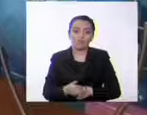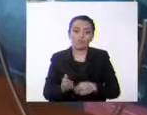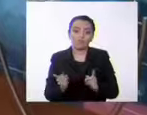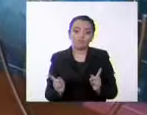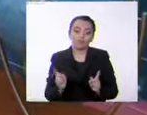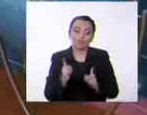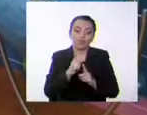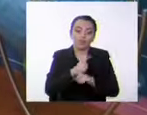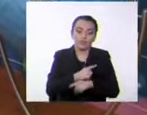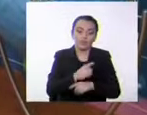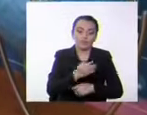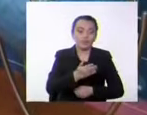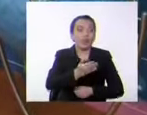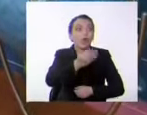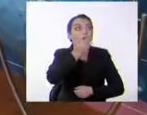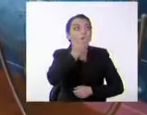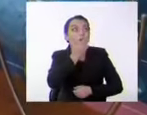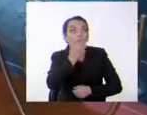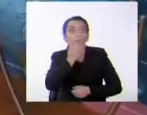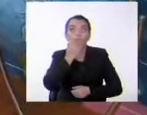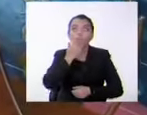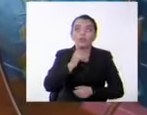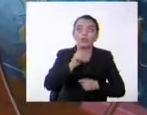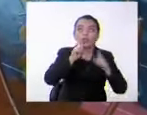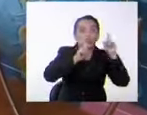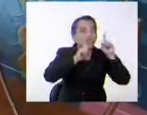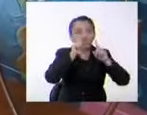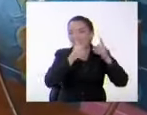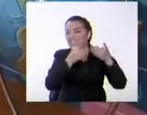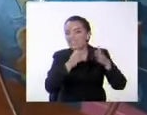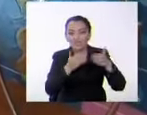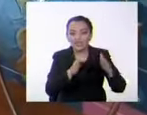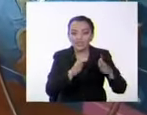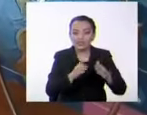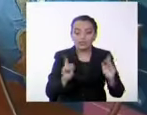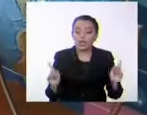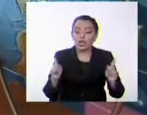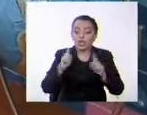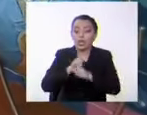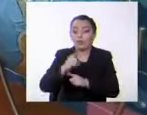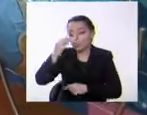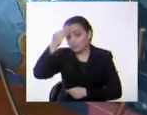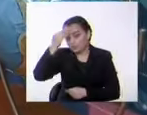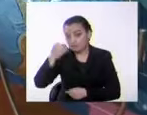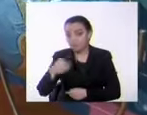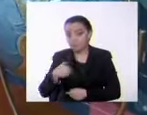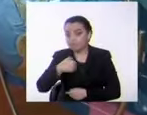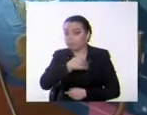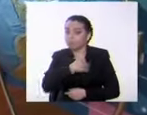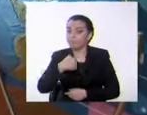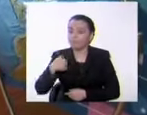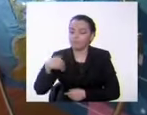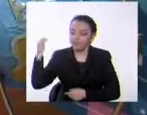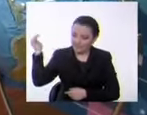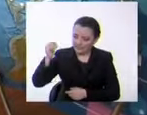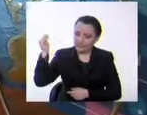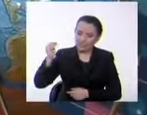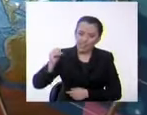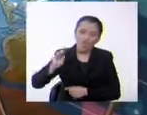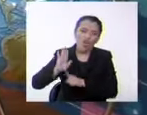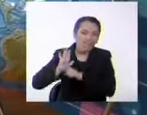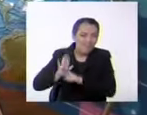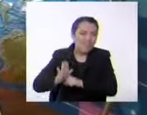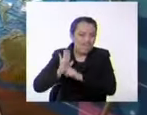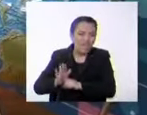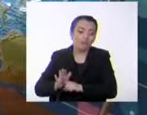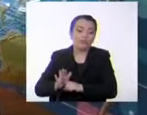creer en otro tipo de rituales, otro tipo de dioses que tenemos. Entonces, ahora también hubo en la